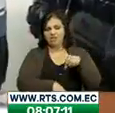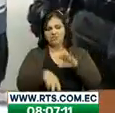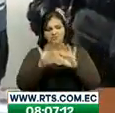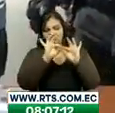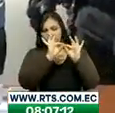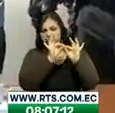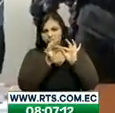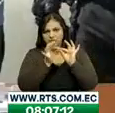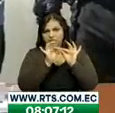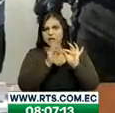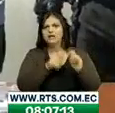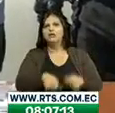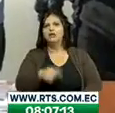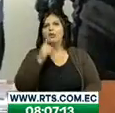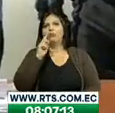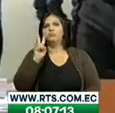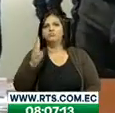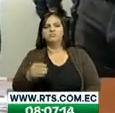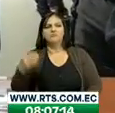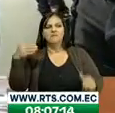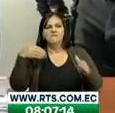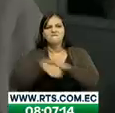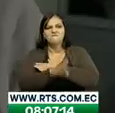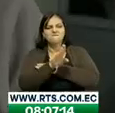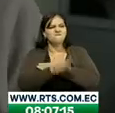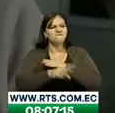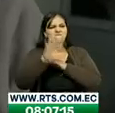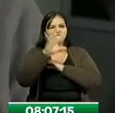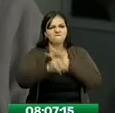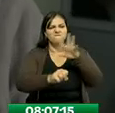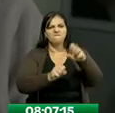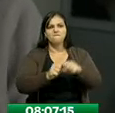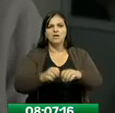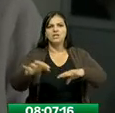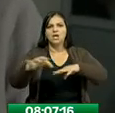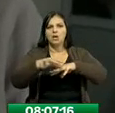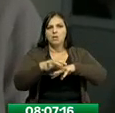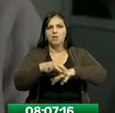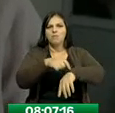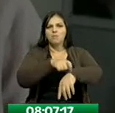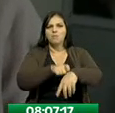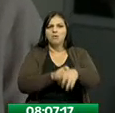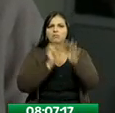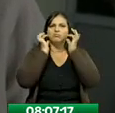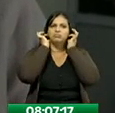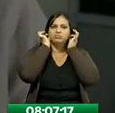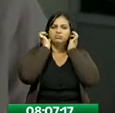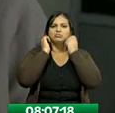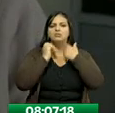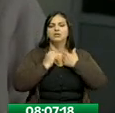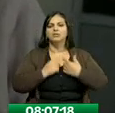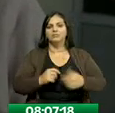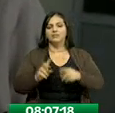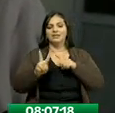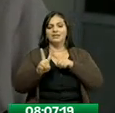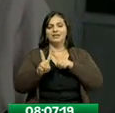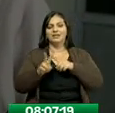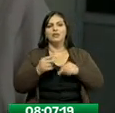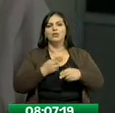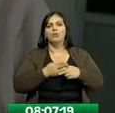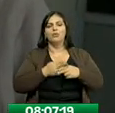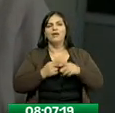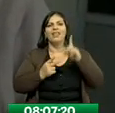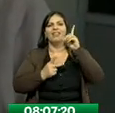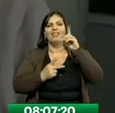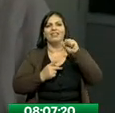como joyas y anillos que ahí se guardaban. Deteniendo a dos personas, Acosta Dani Alexander A, con